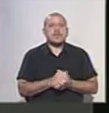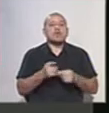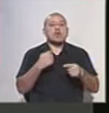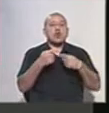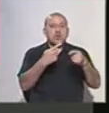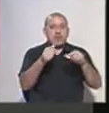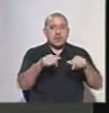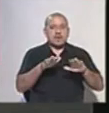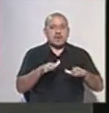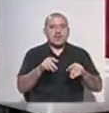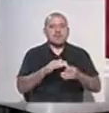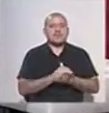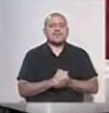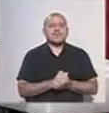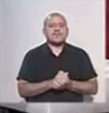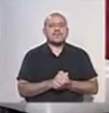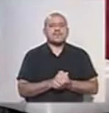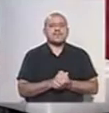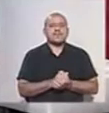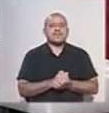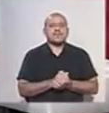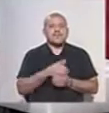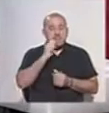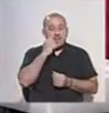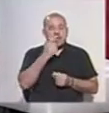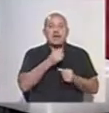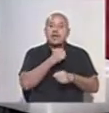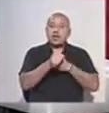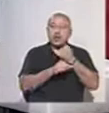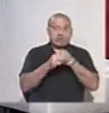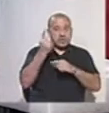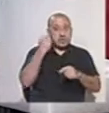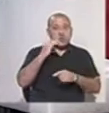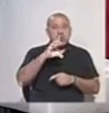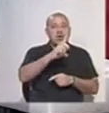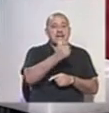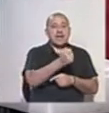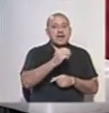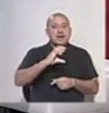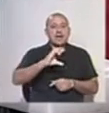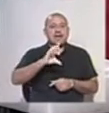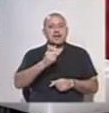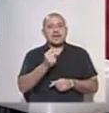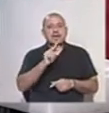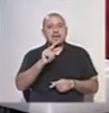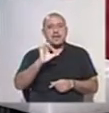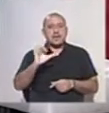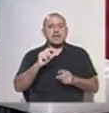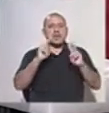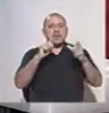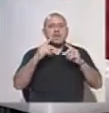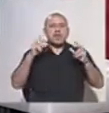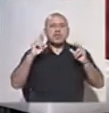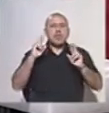disfrutando un ratito de carnaval. Bien, qué lindo. El año pasado La Clave tenía un espectáculo contundente, ¿no? Con el tema del ruido. Estaba